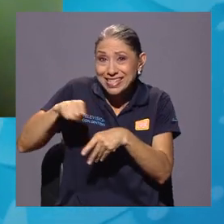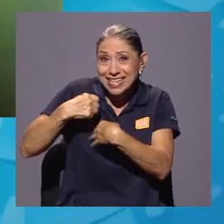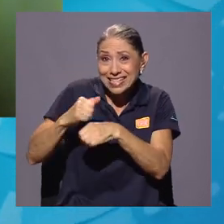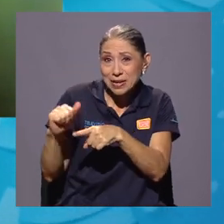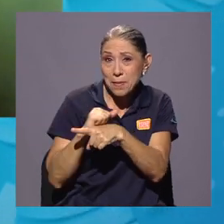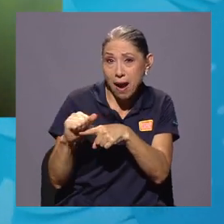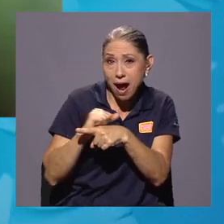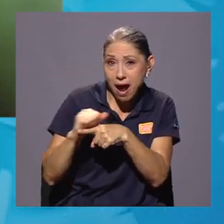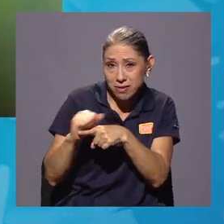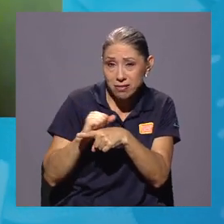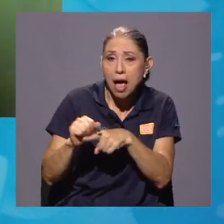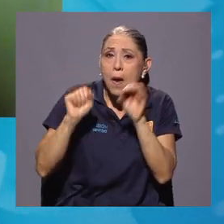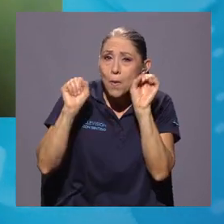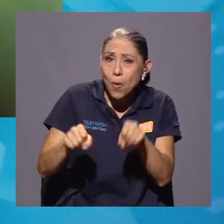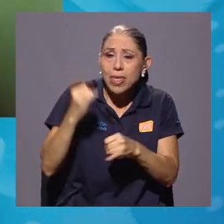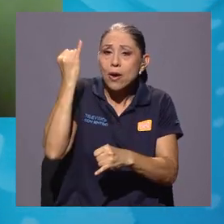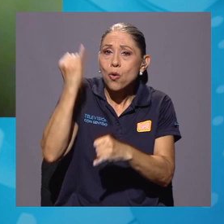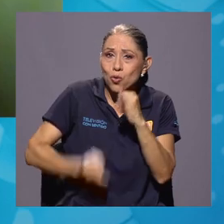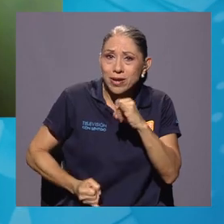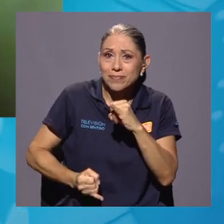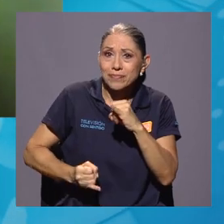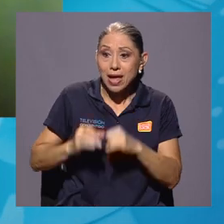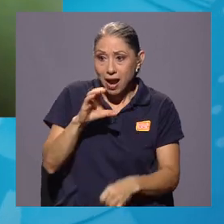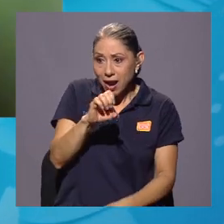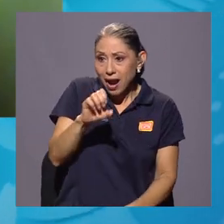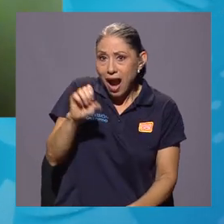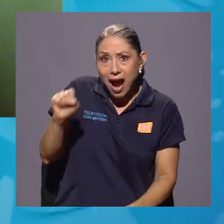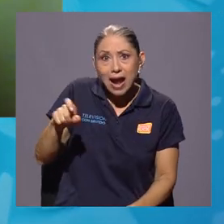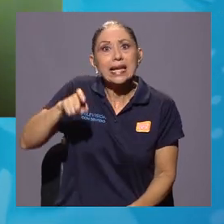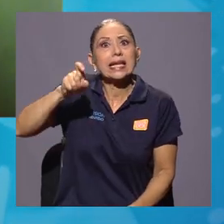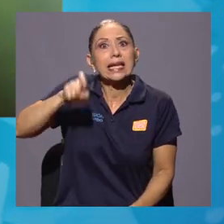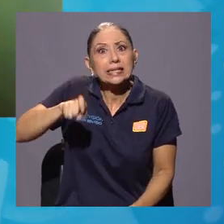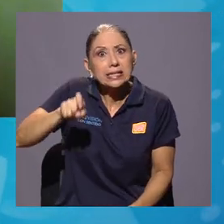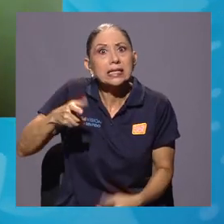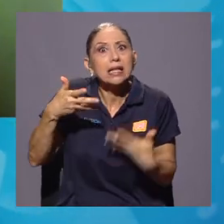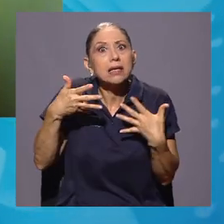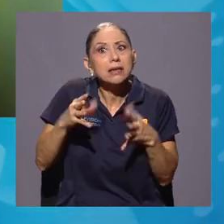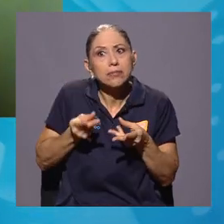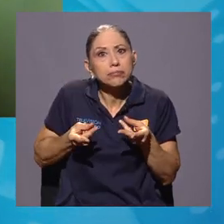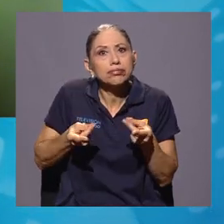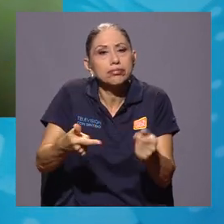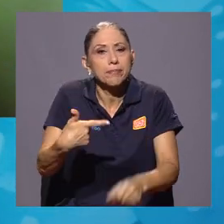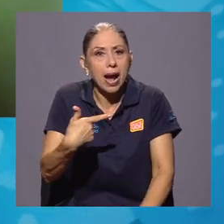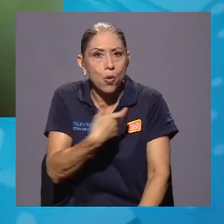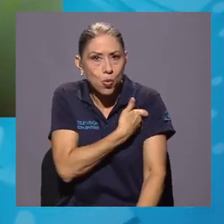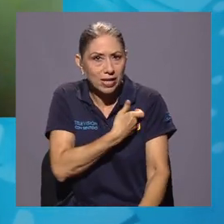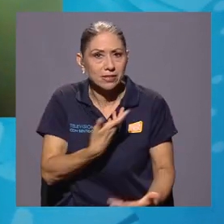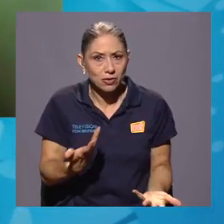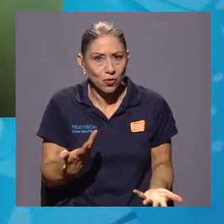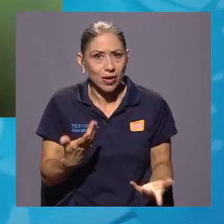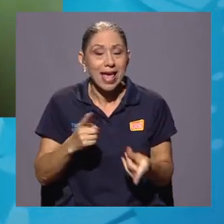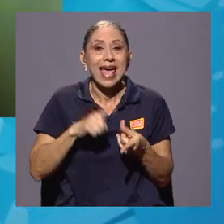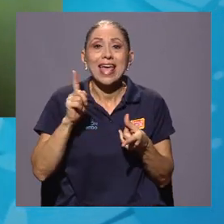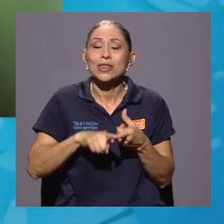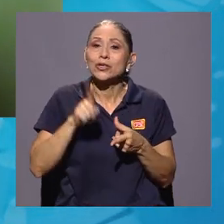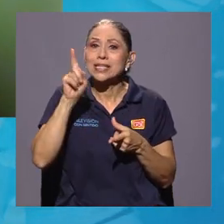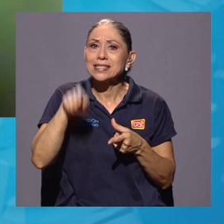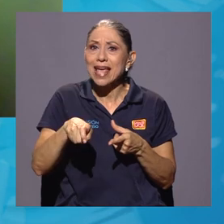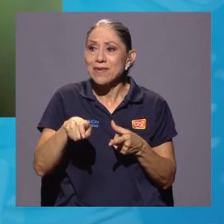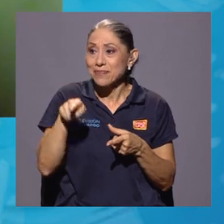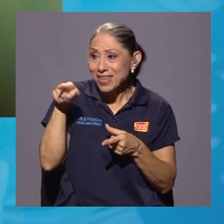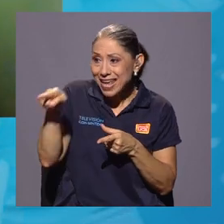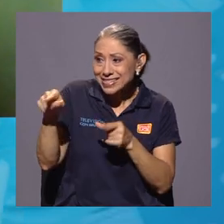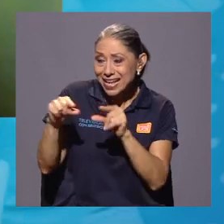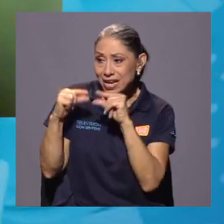para eso sabemos que la caja tiene como necesidad la vacunación. ¿Okay? Entonces, aquí la cuestión es priorizar